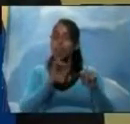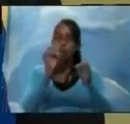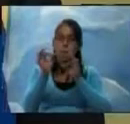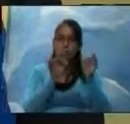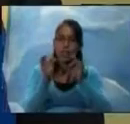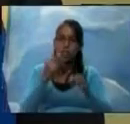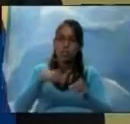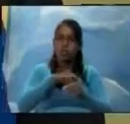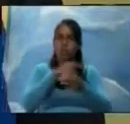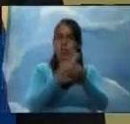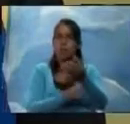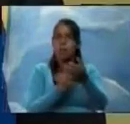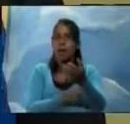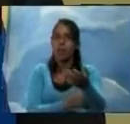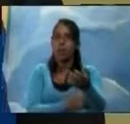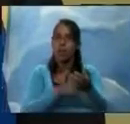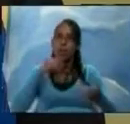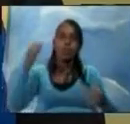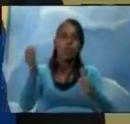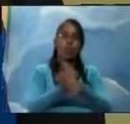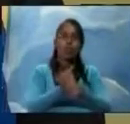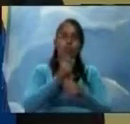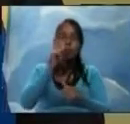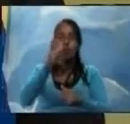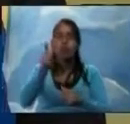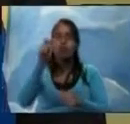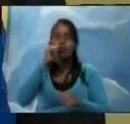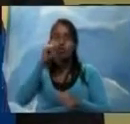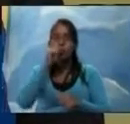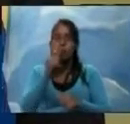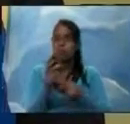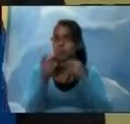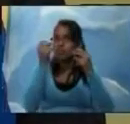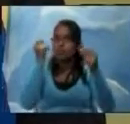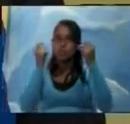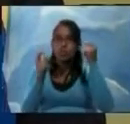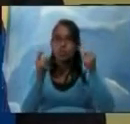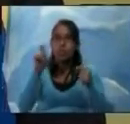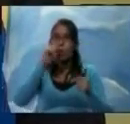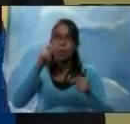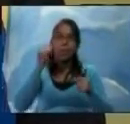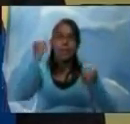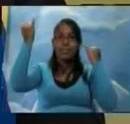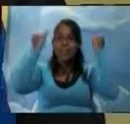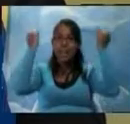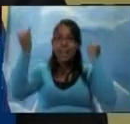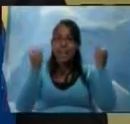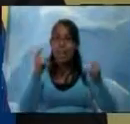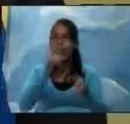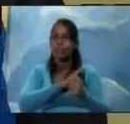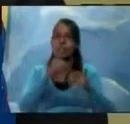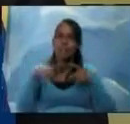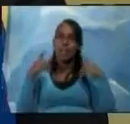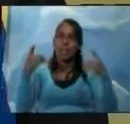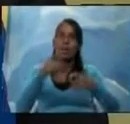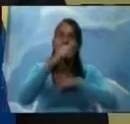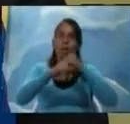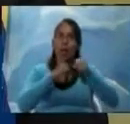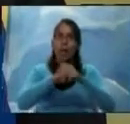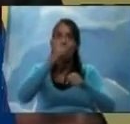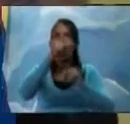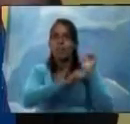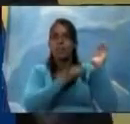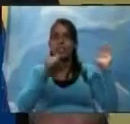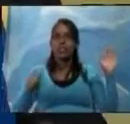hermano Puerta, encontramos un hombre avispado, un hombre inteligente, un hombre dedicado a la obra del